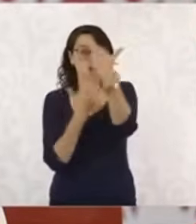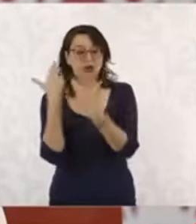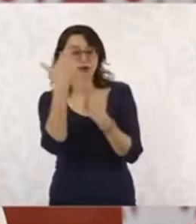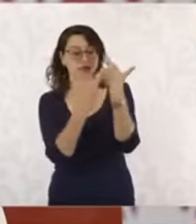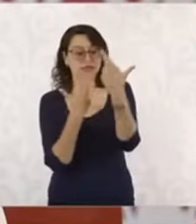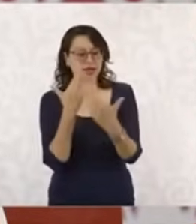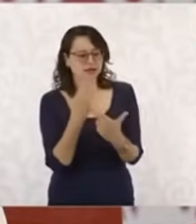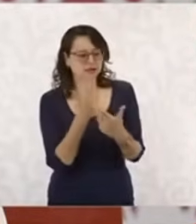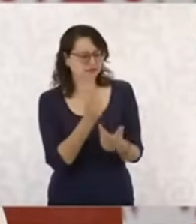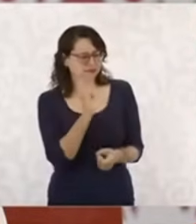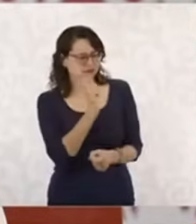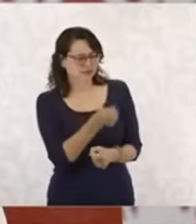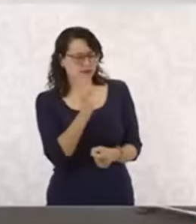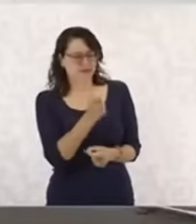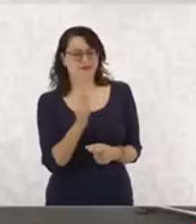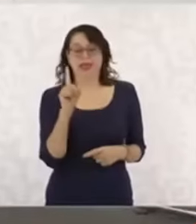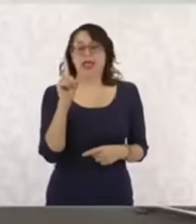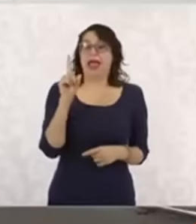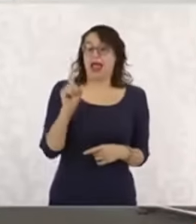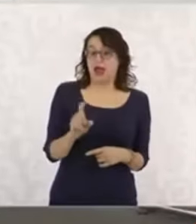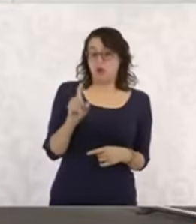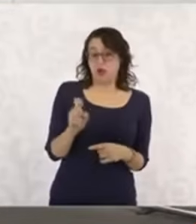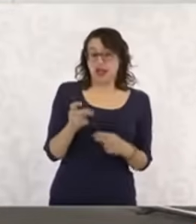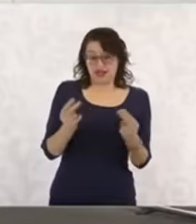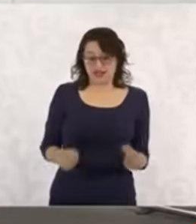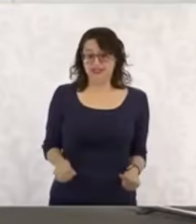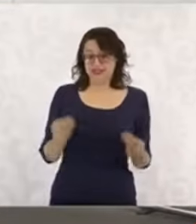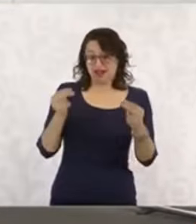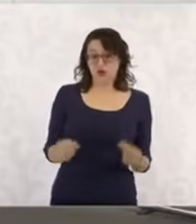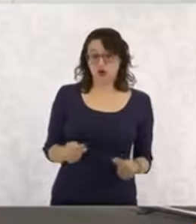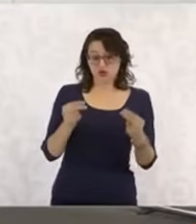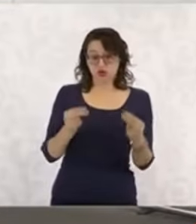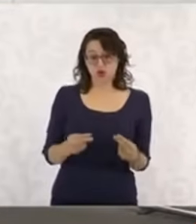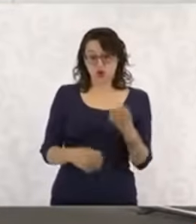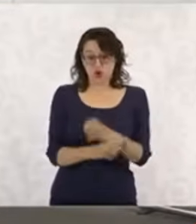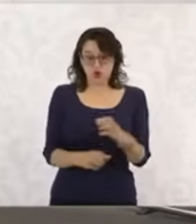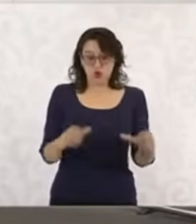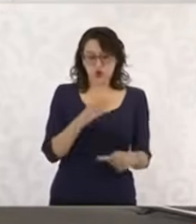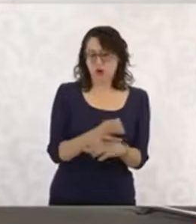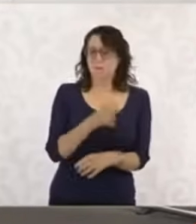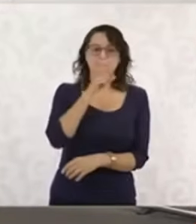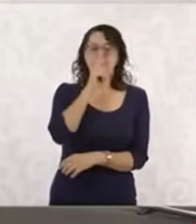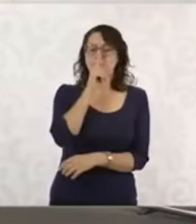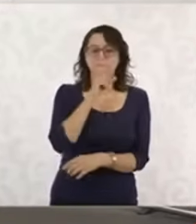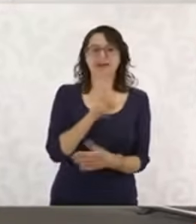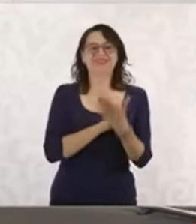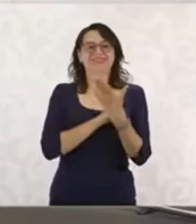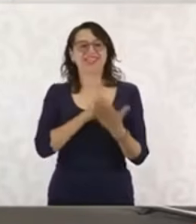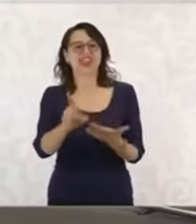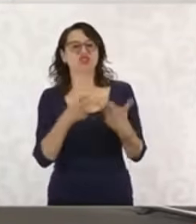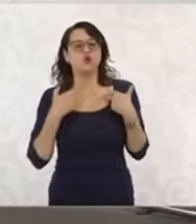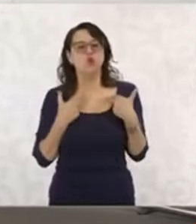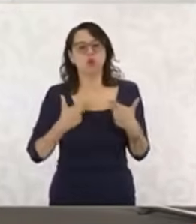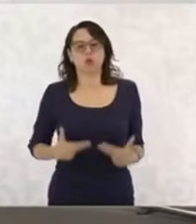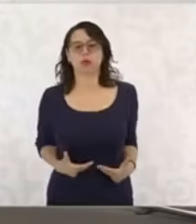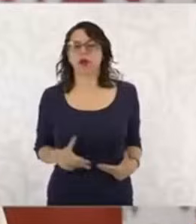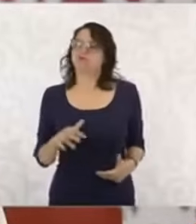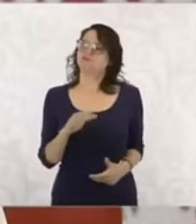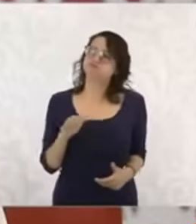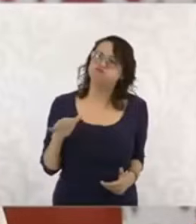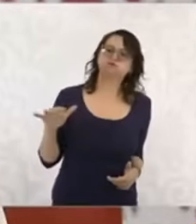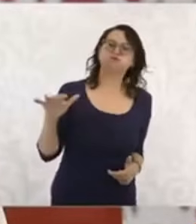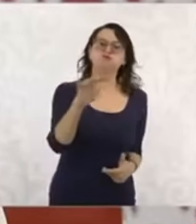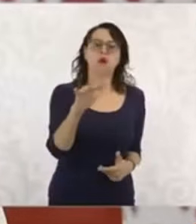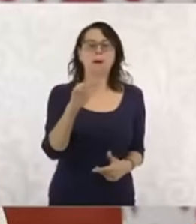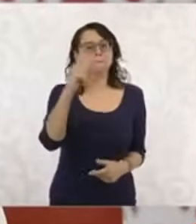visión, con que el agua deje de verse como una mercancía y se reconozca como un derecho humano y como un